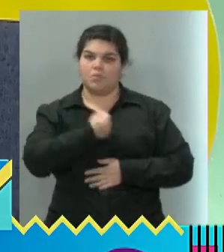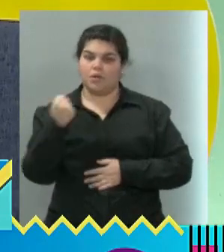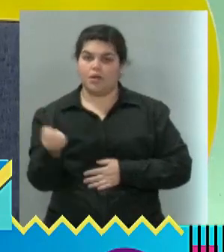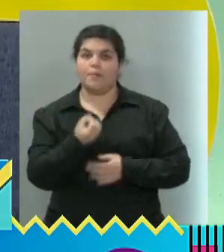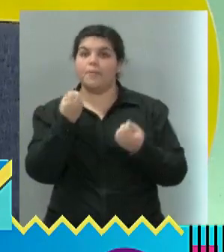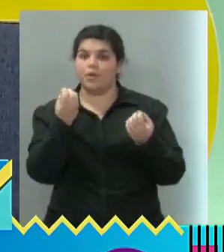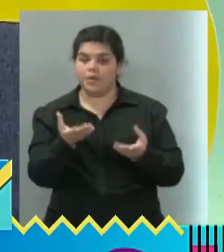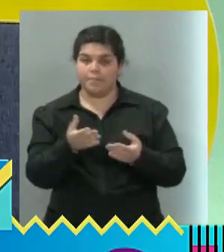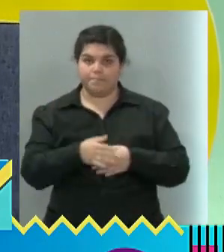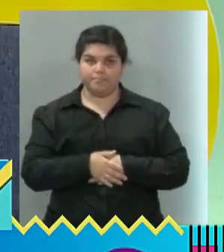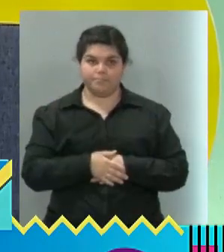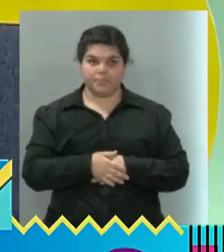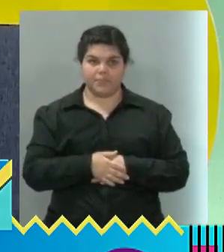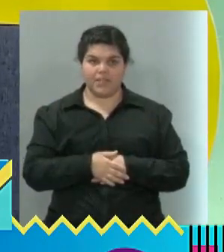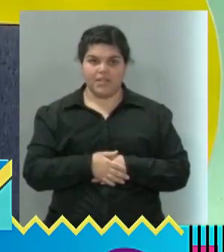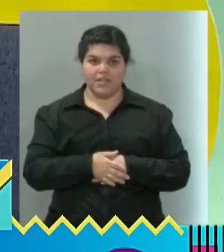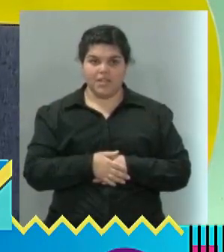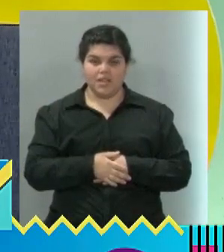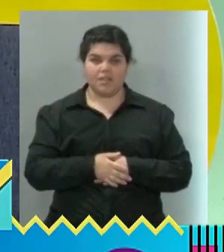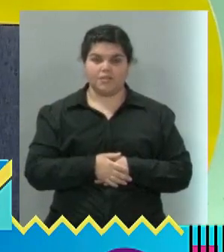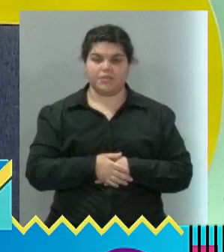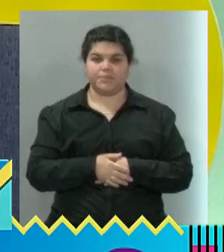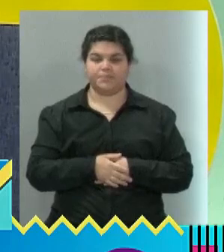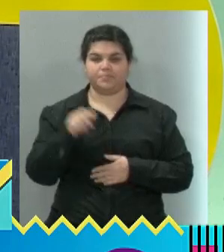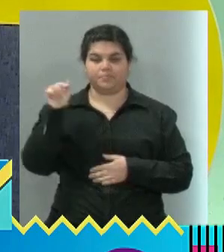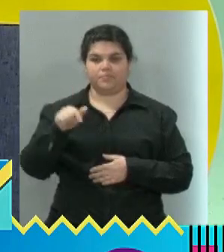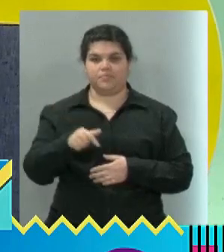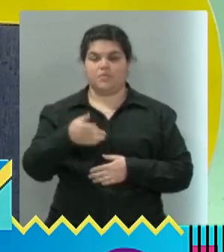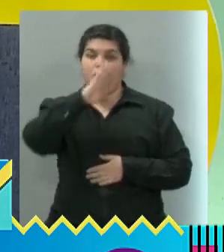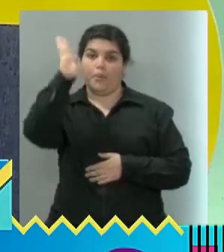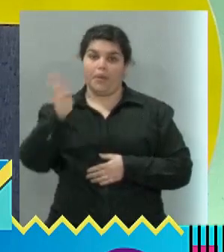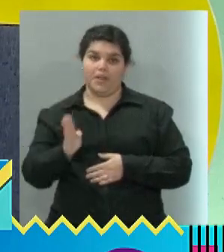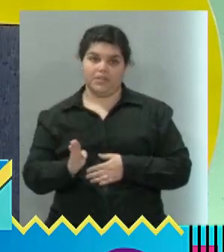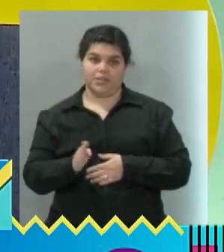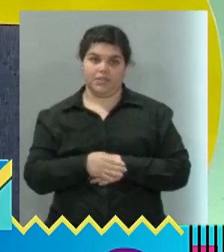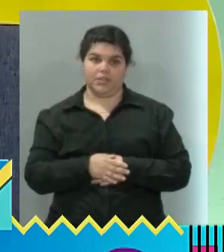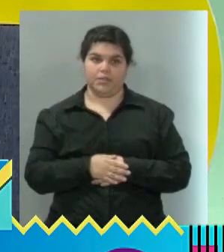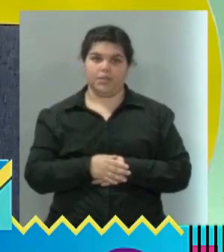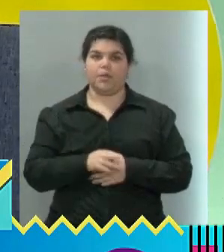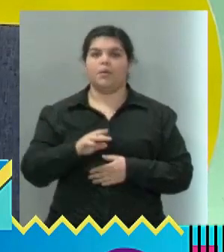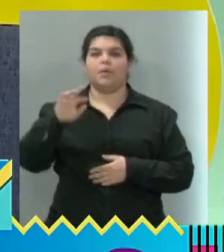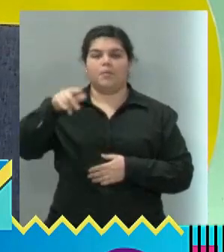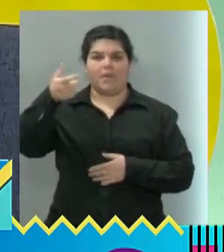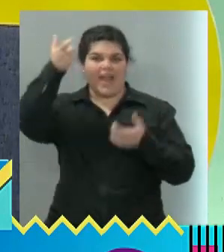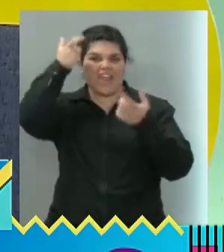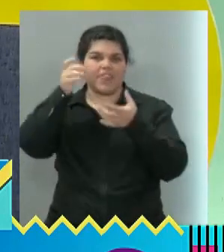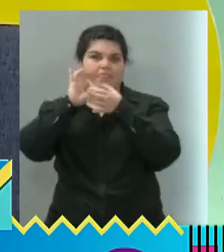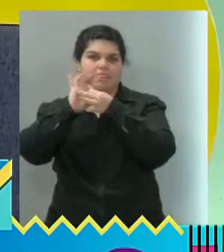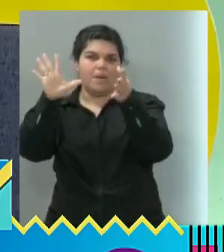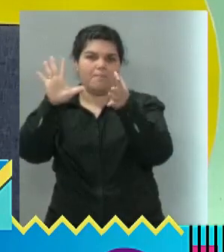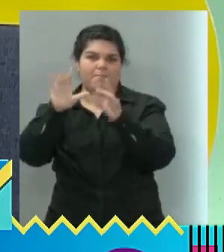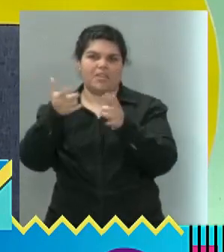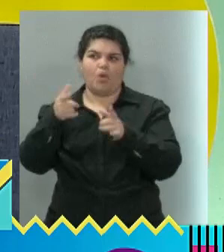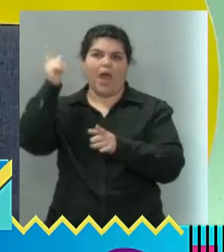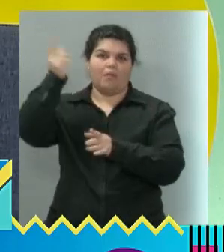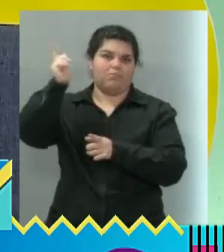país, en un país no tenemos al virreinato del Brasil, ¿sí? Porque todavía no se ha independizado, que su economía